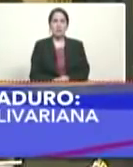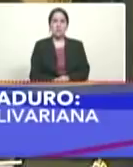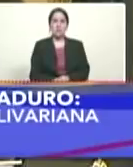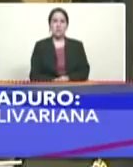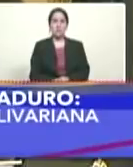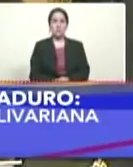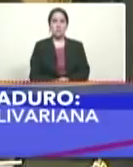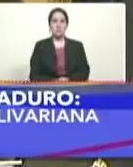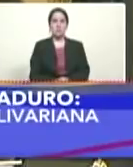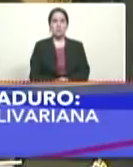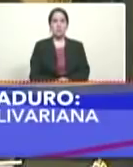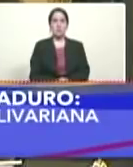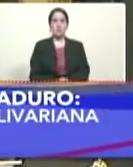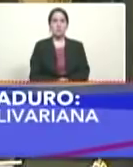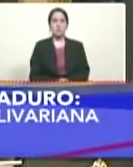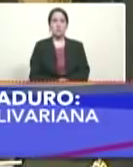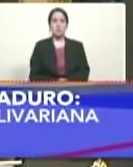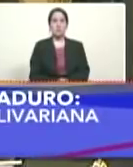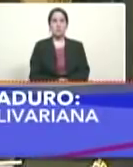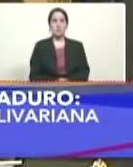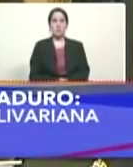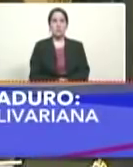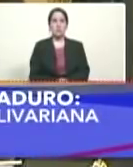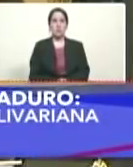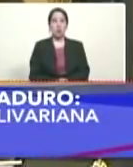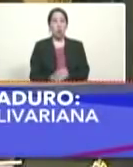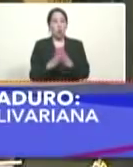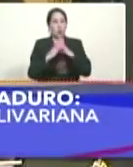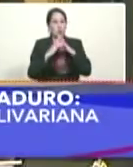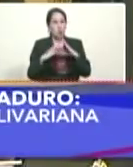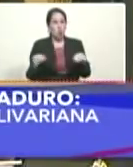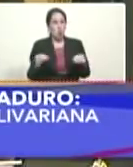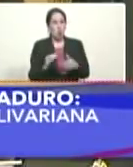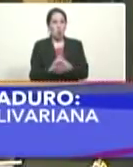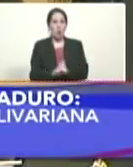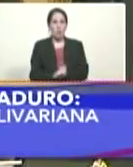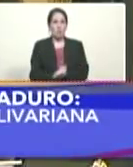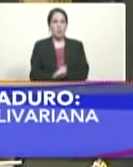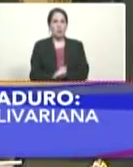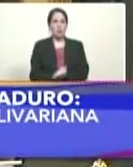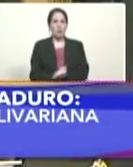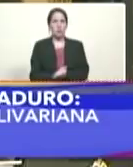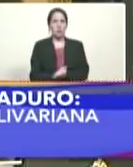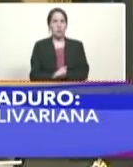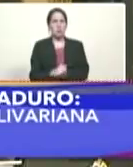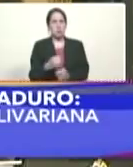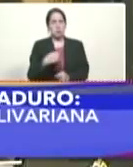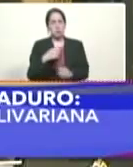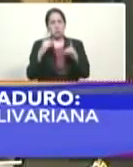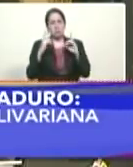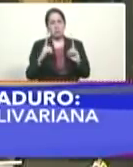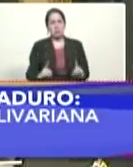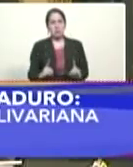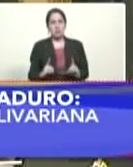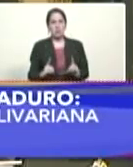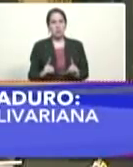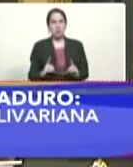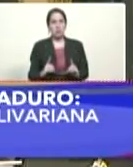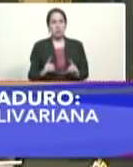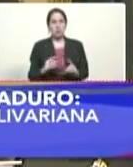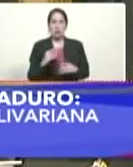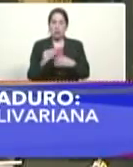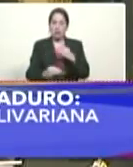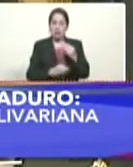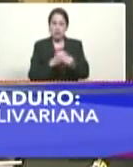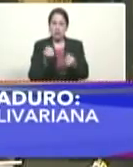así que todo esto compañero todo esto me llevó a decidir la realización de